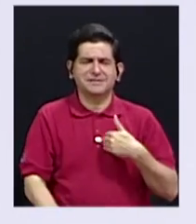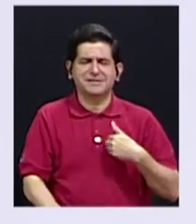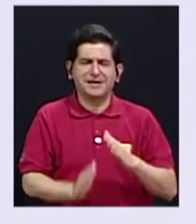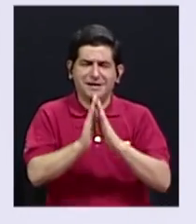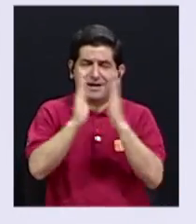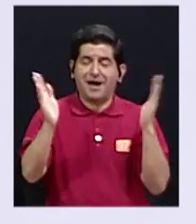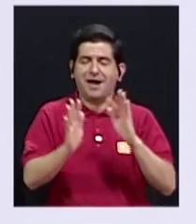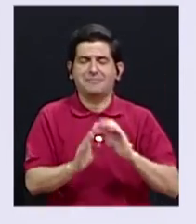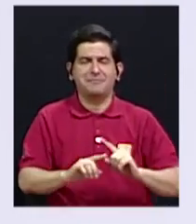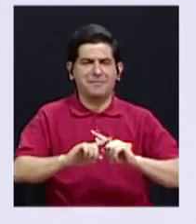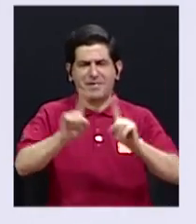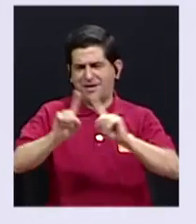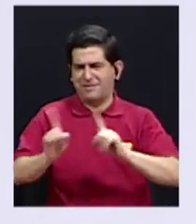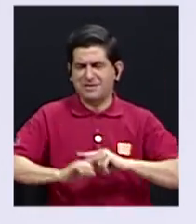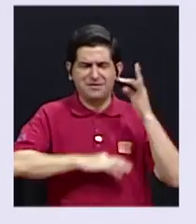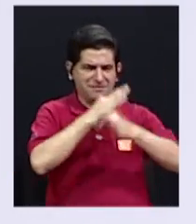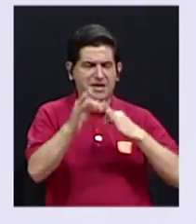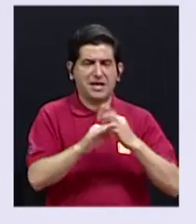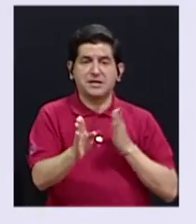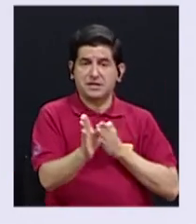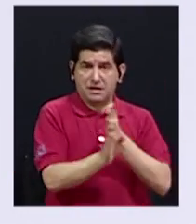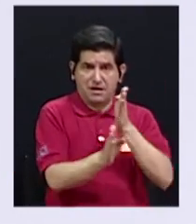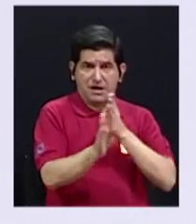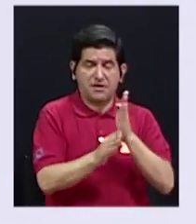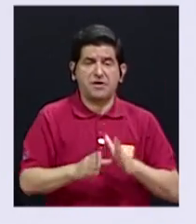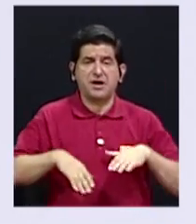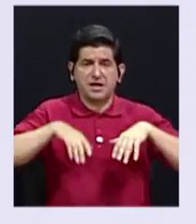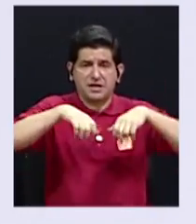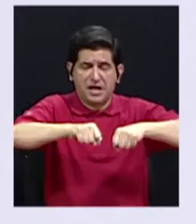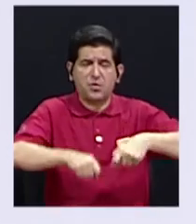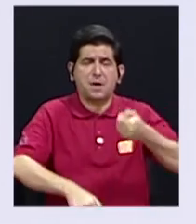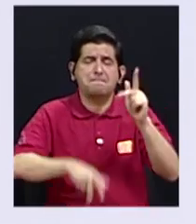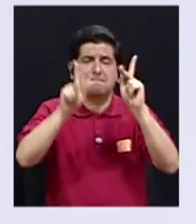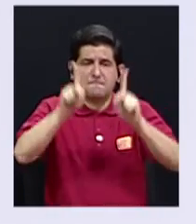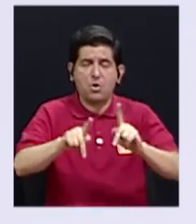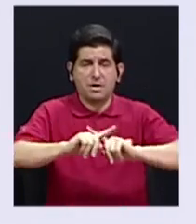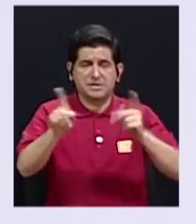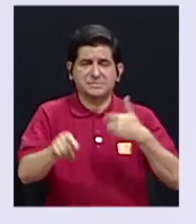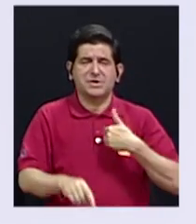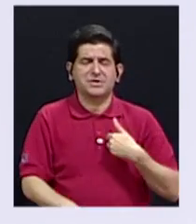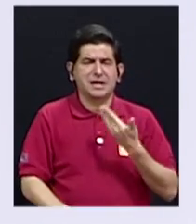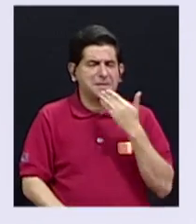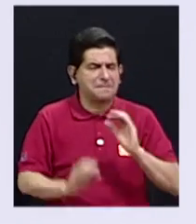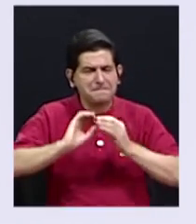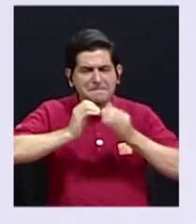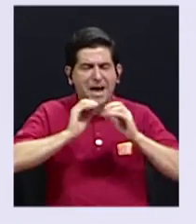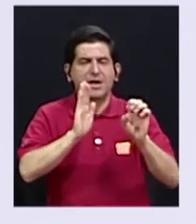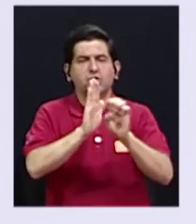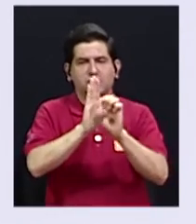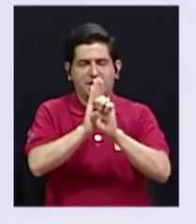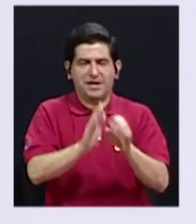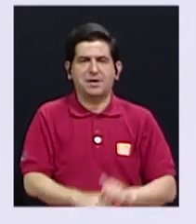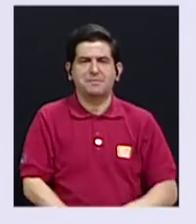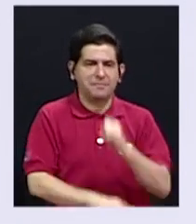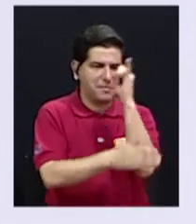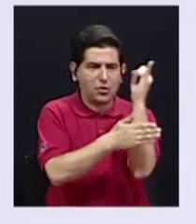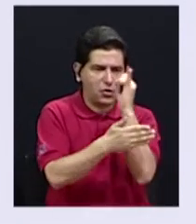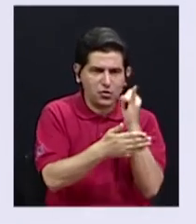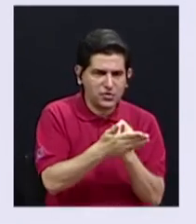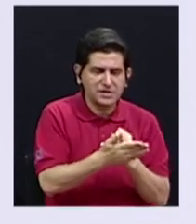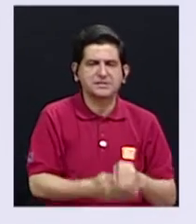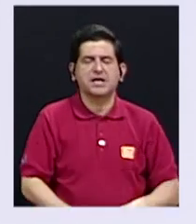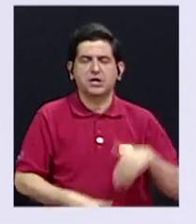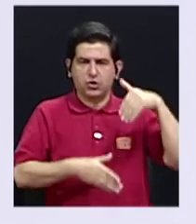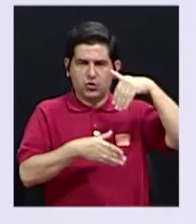variedad estándar de las carreras que gradúan poquita gente pero que tienen malos indicadores como puedo decir diseños de